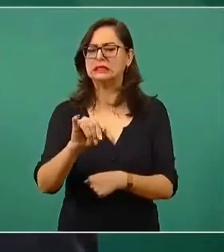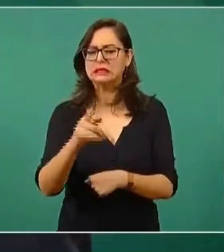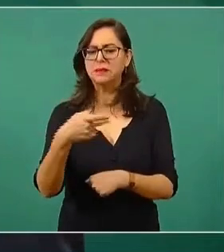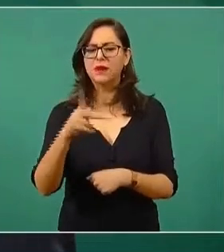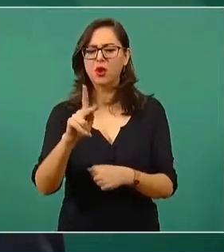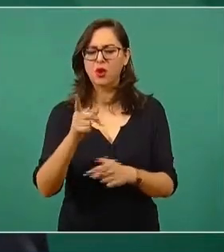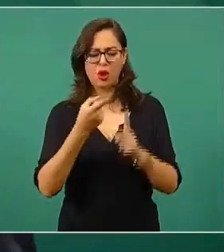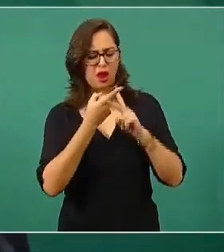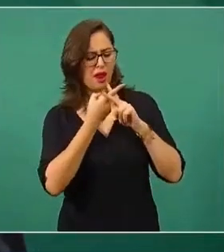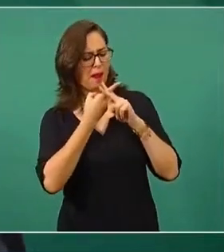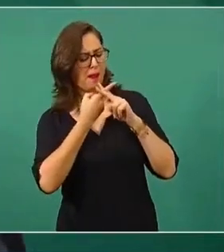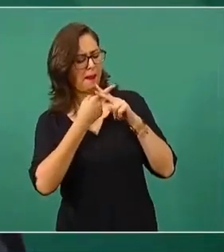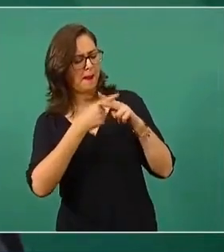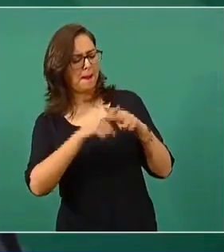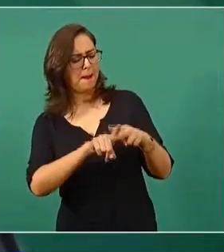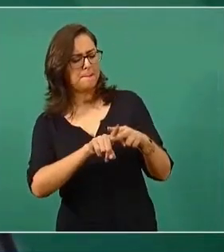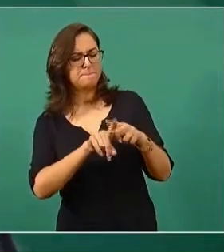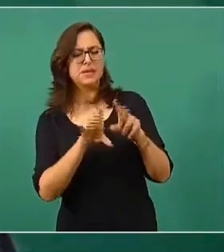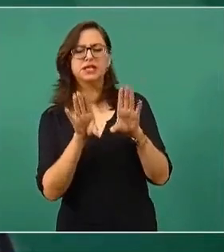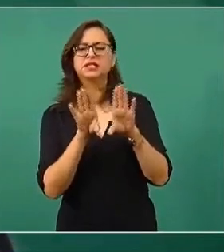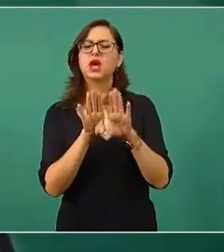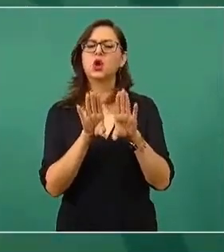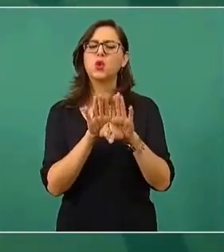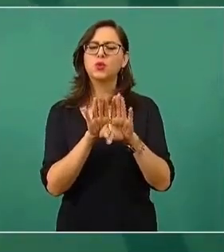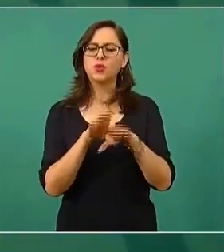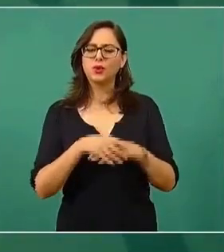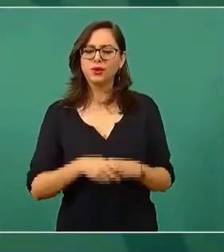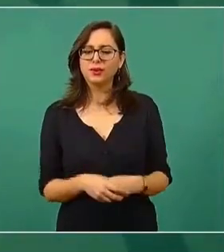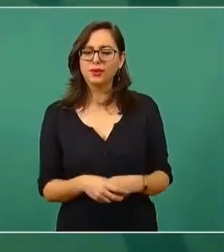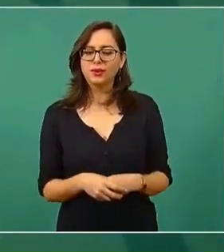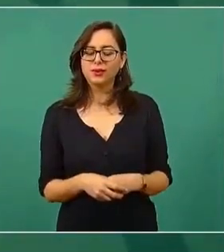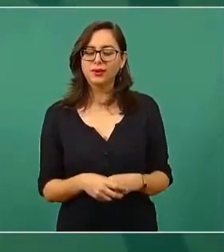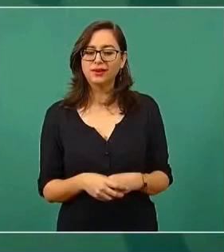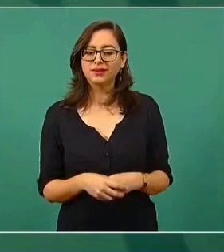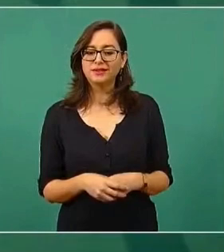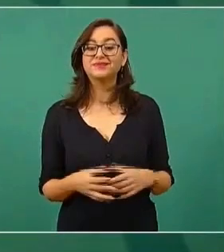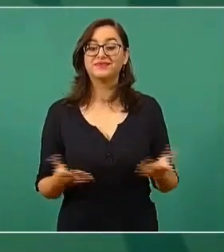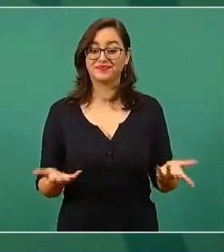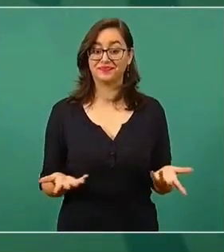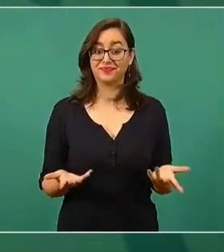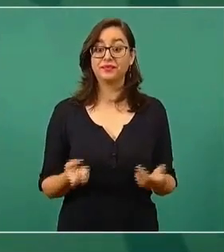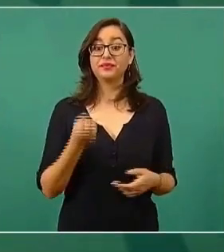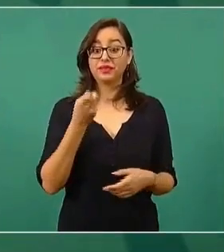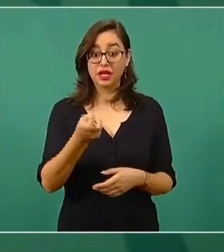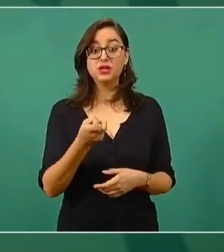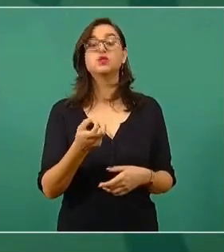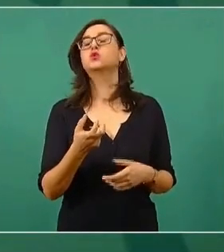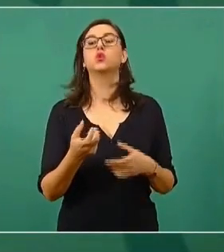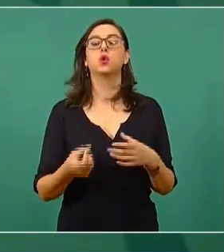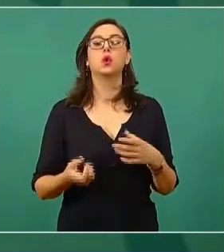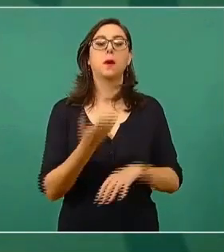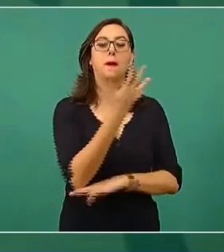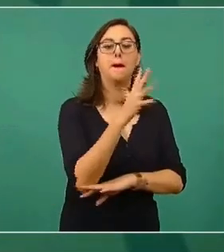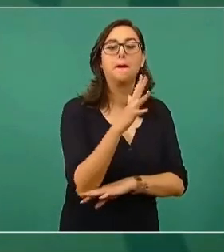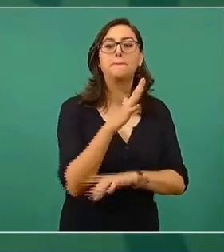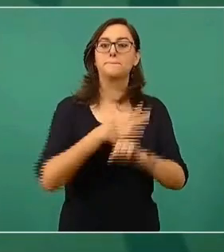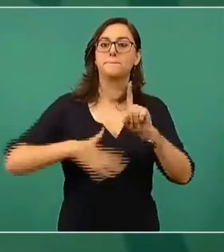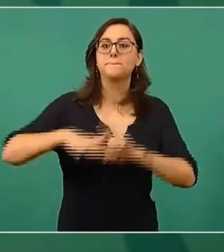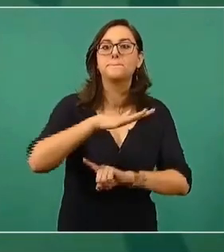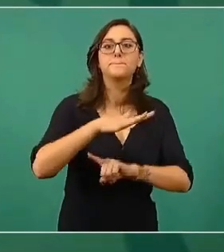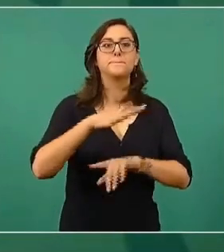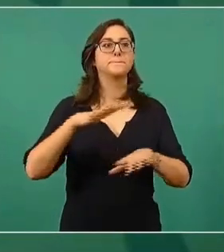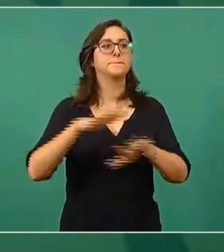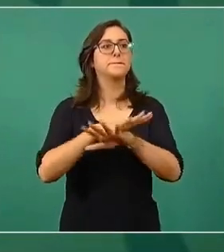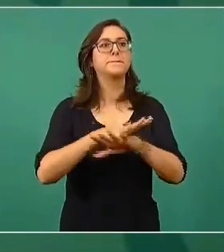estos nuevos derechos, lo del medio ambiente, cambio climático es lo nuevo, ¿sí?,